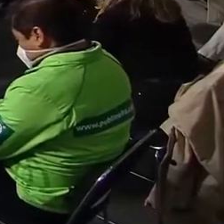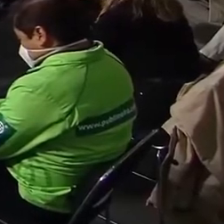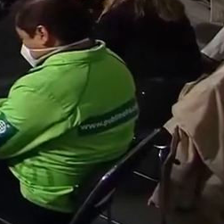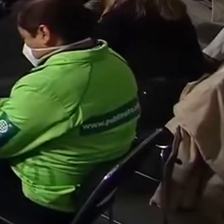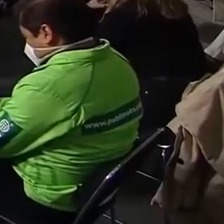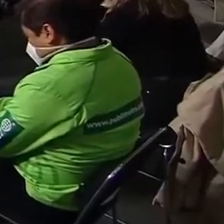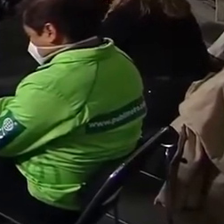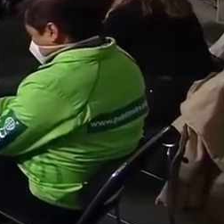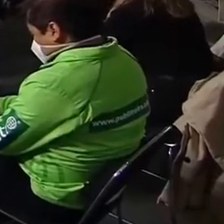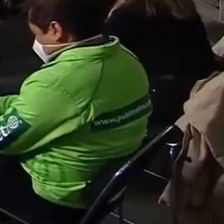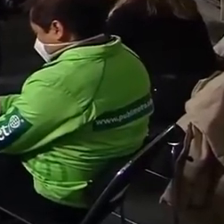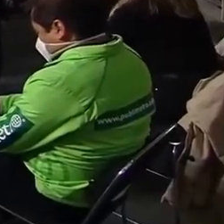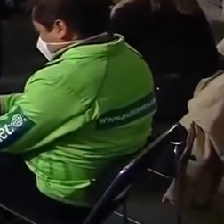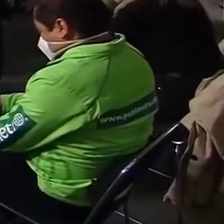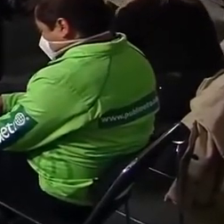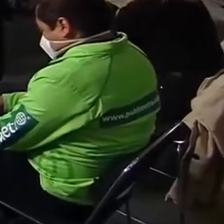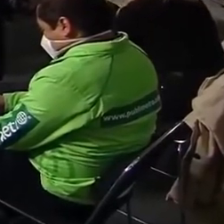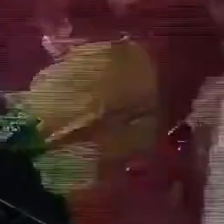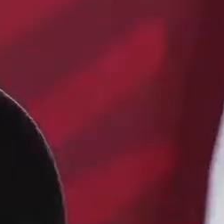Puro ventajoso.